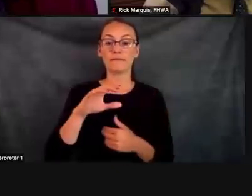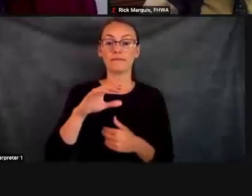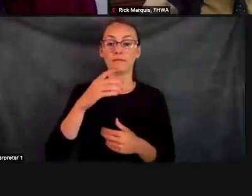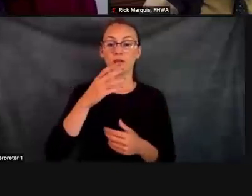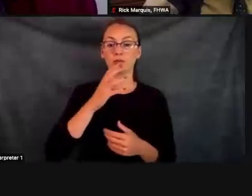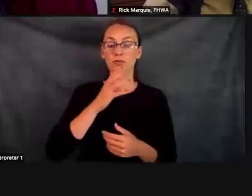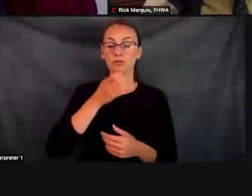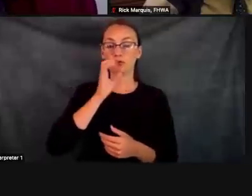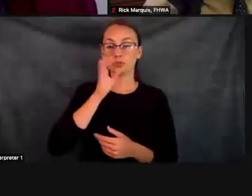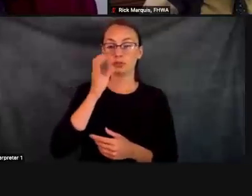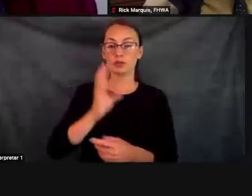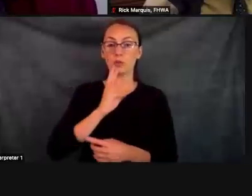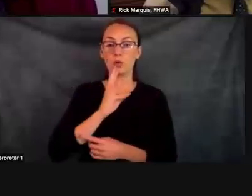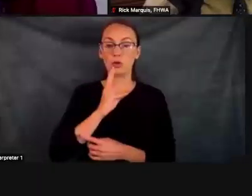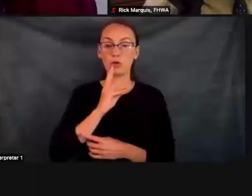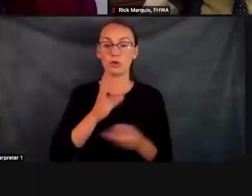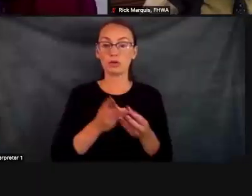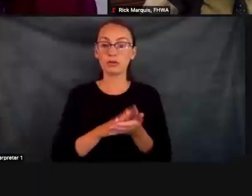agua